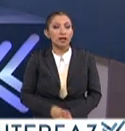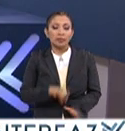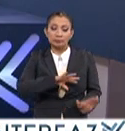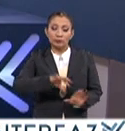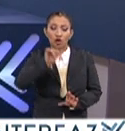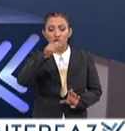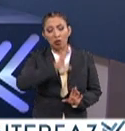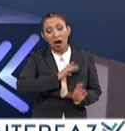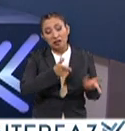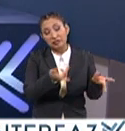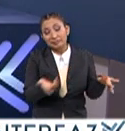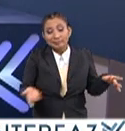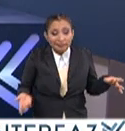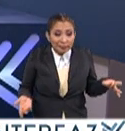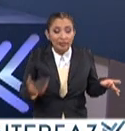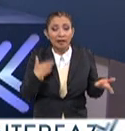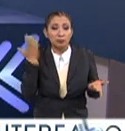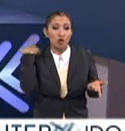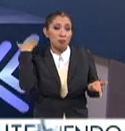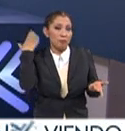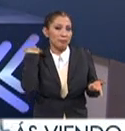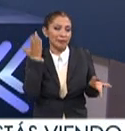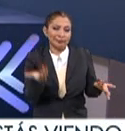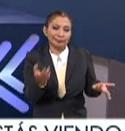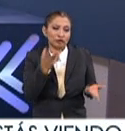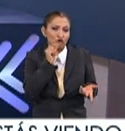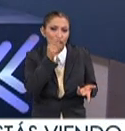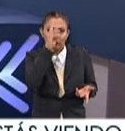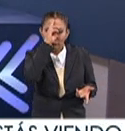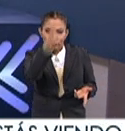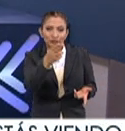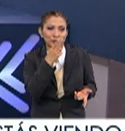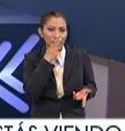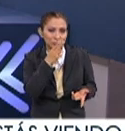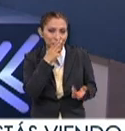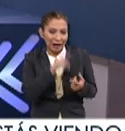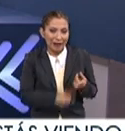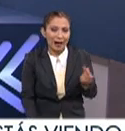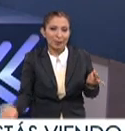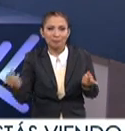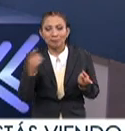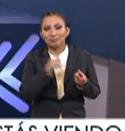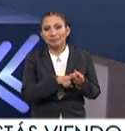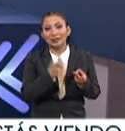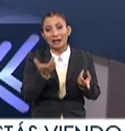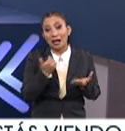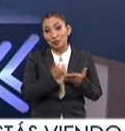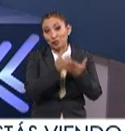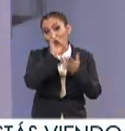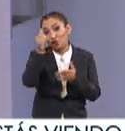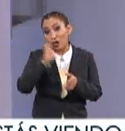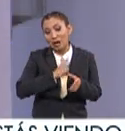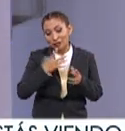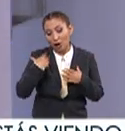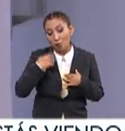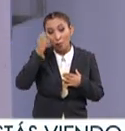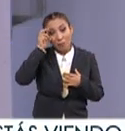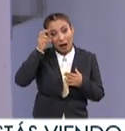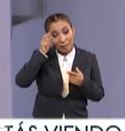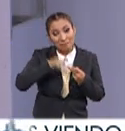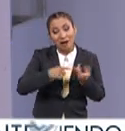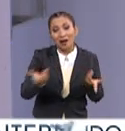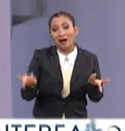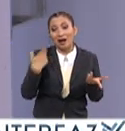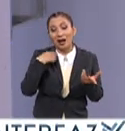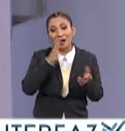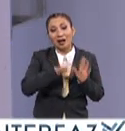en otros cánceres, pues digo, pulmonar, no fumar. Claro. No fumar también ayuda a otros cánceres como el de mama, como